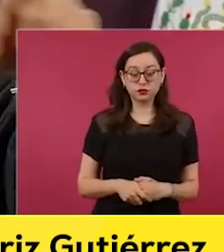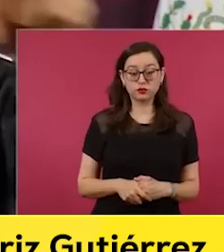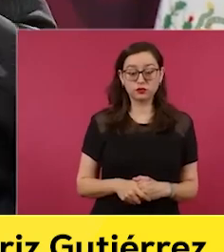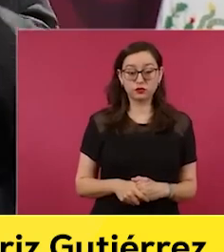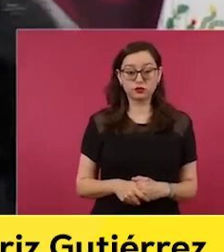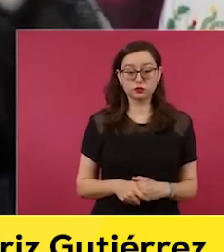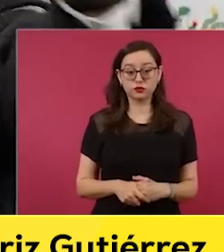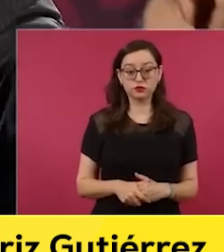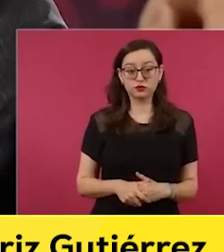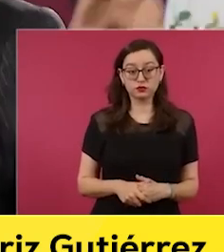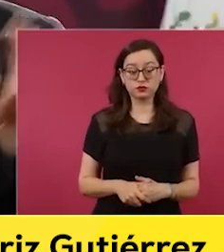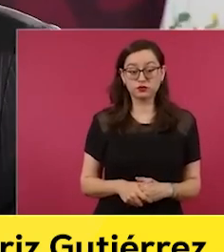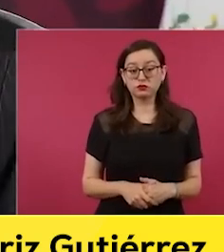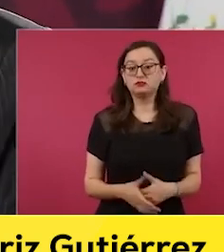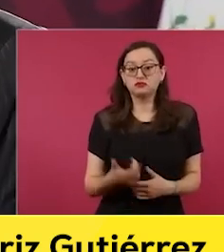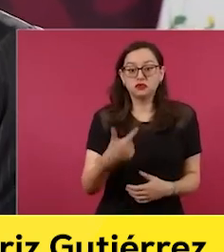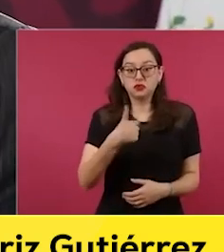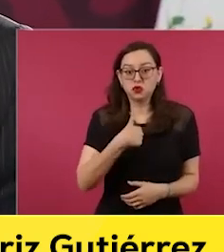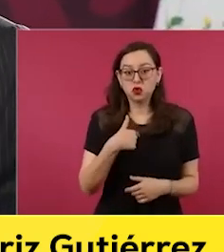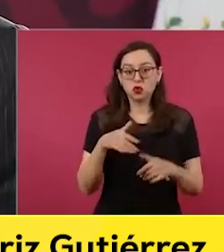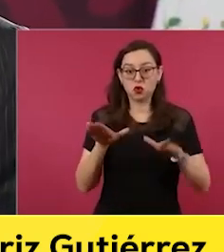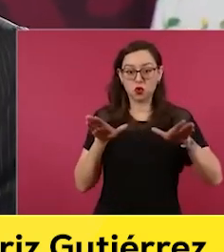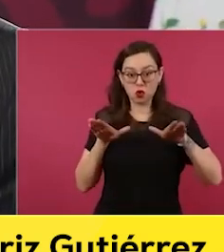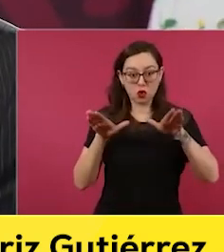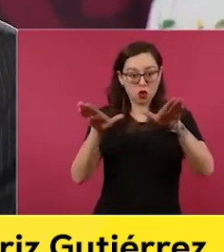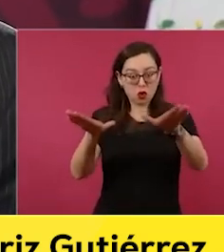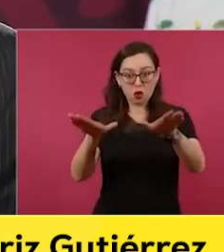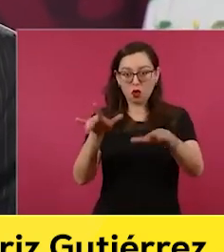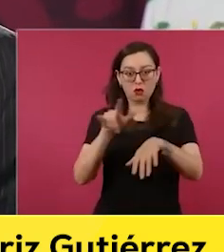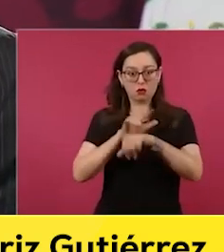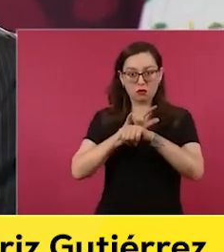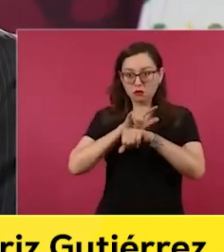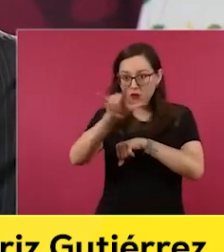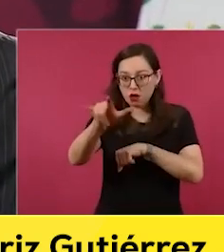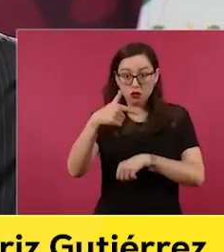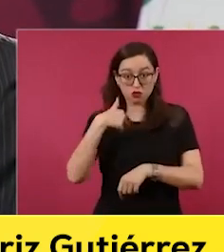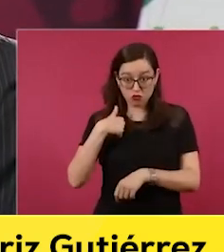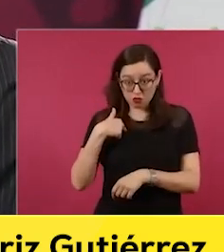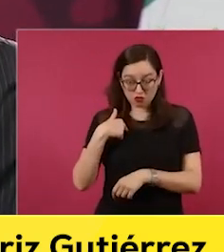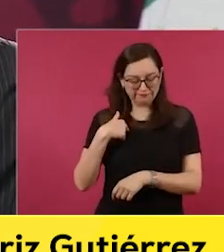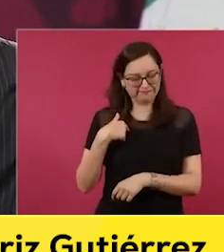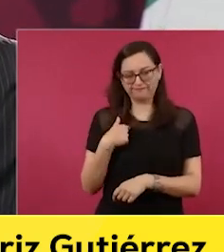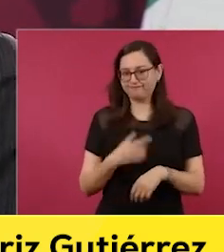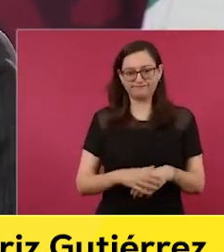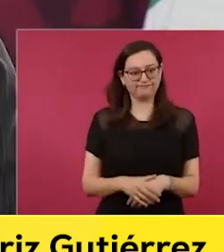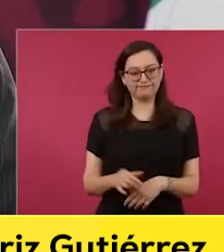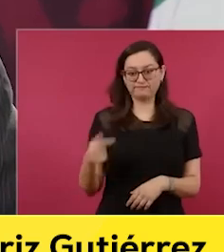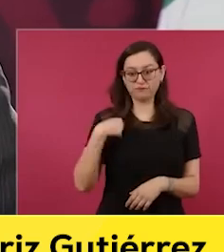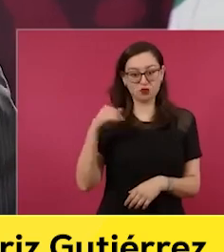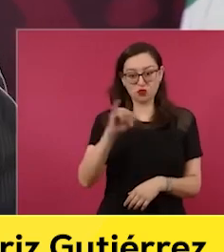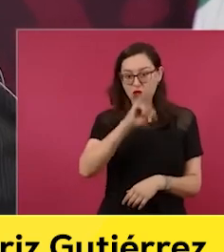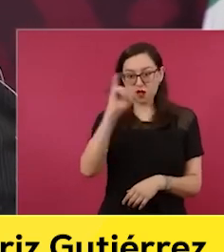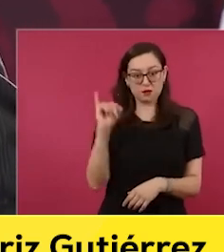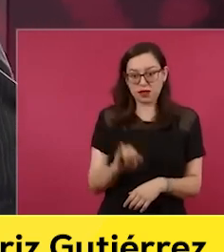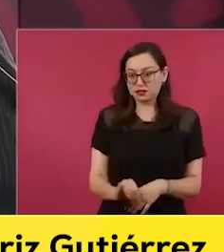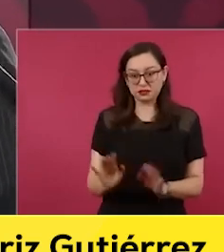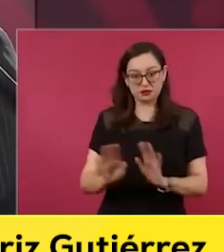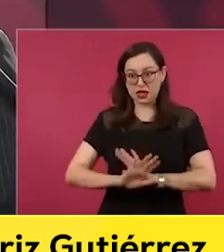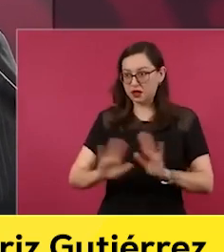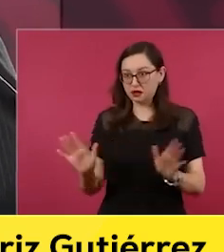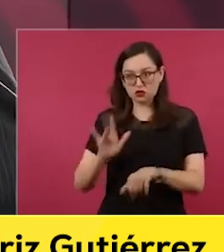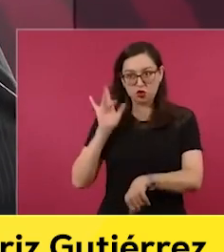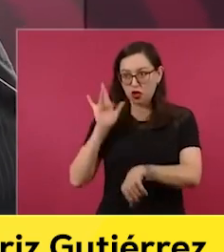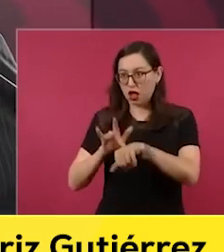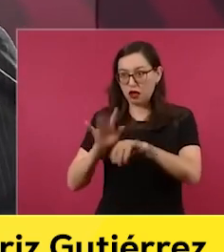estará retirando de la vida pública, estaría aislándose en su rancho en Palenque y que su esposa, Beatriz Gutiérrez, seguirá trabajando como